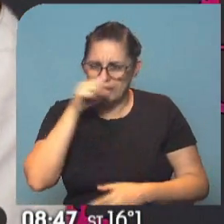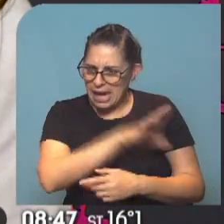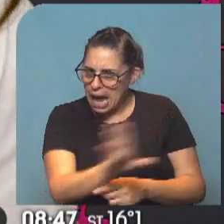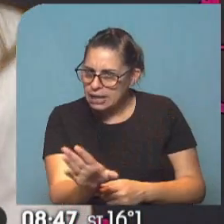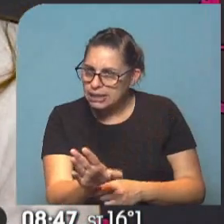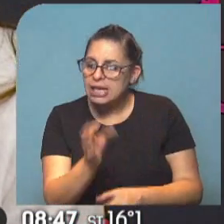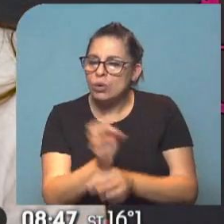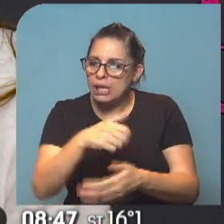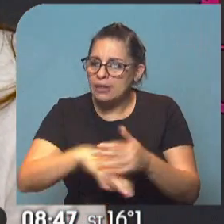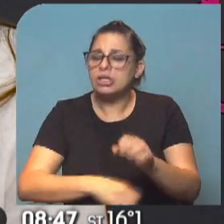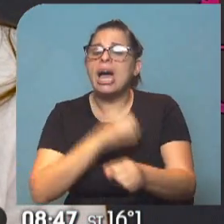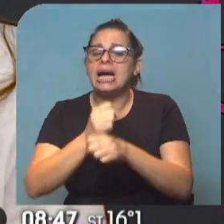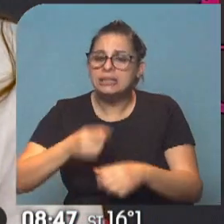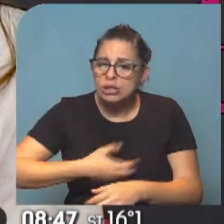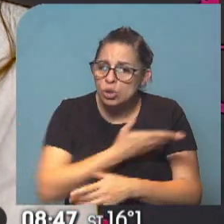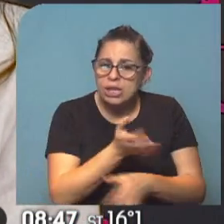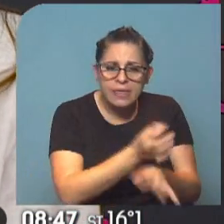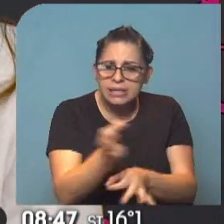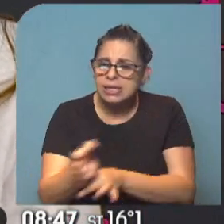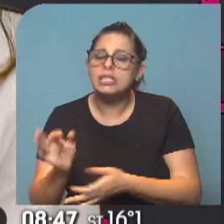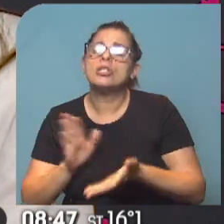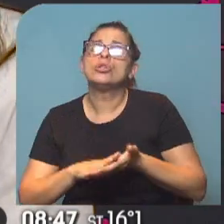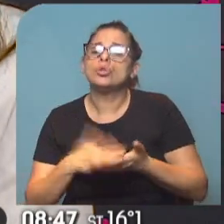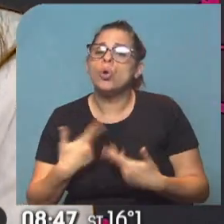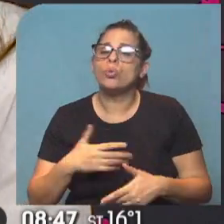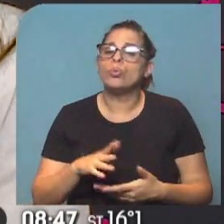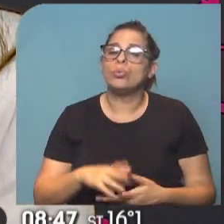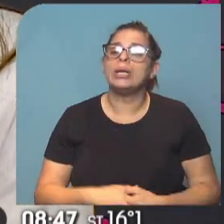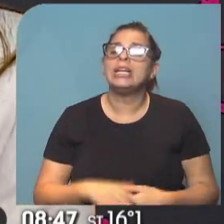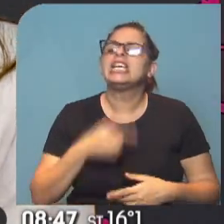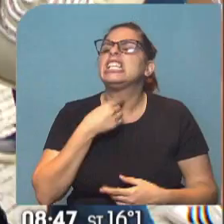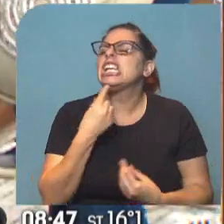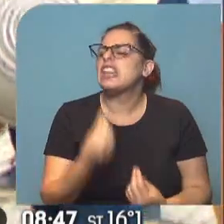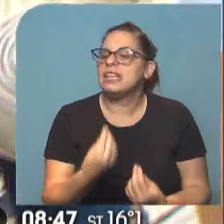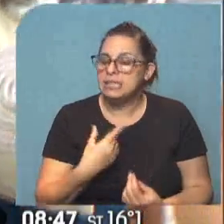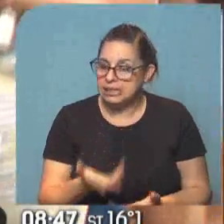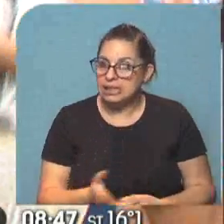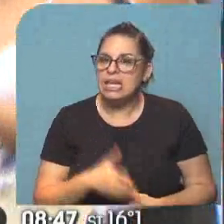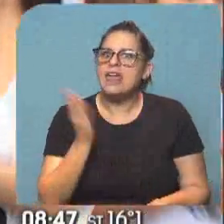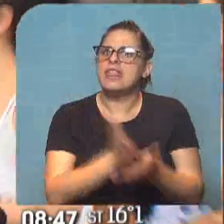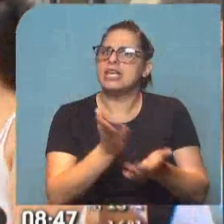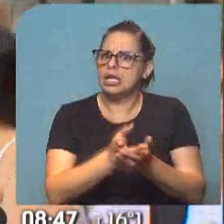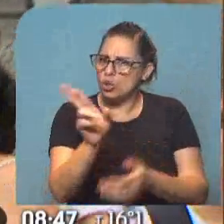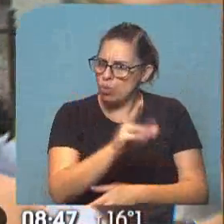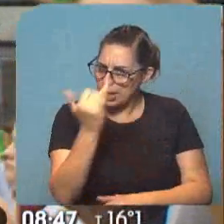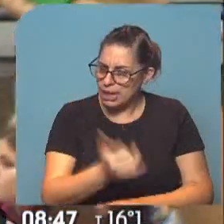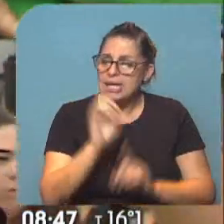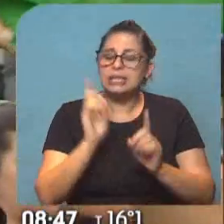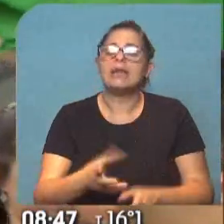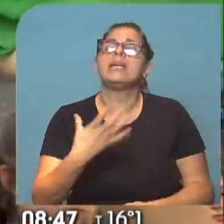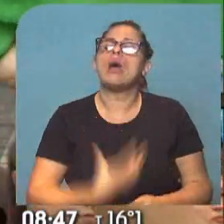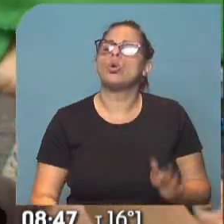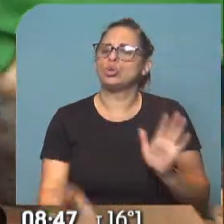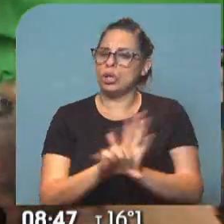hasta formar a la sociedad respecto de los alcances y los términos de lo que significa el reconocimiento de derechos y la despenalización del aborto.